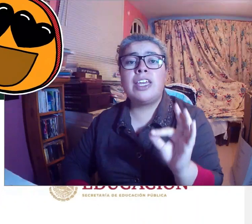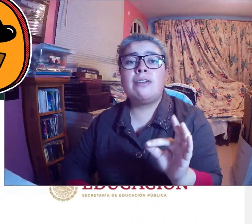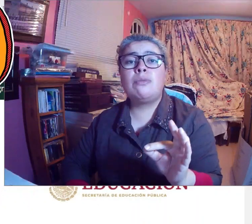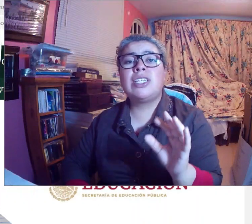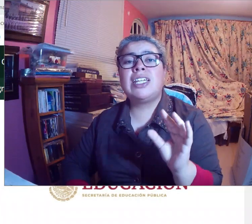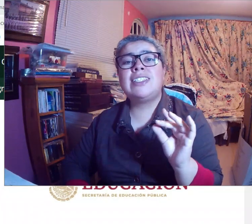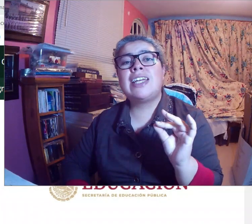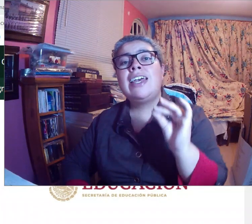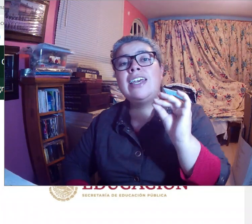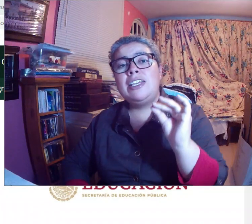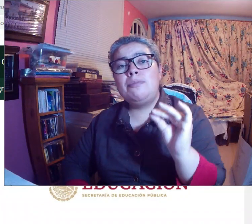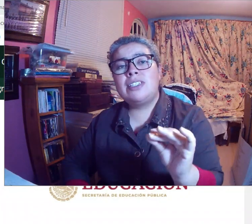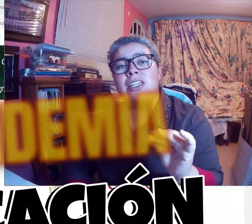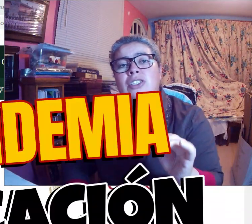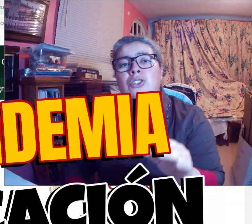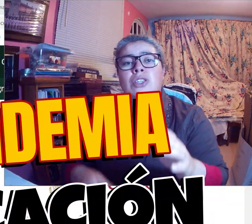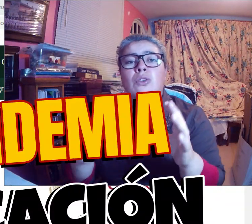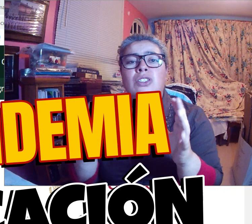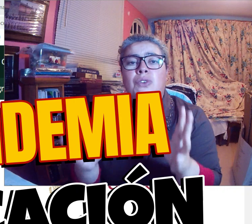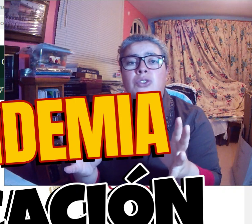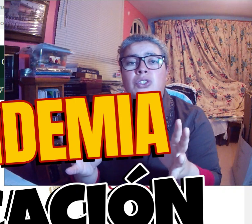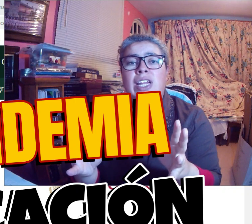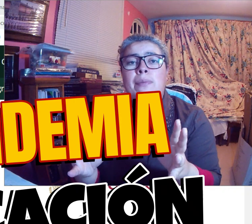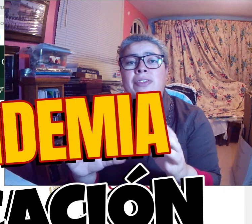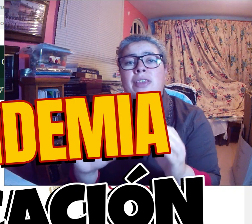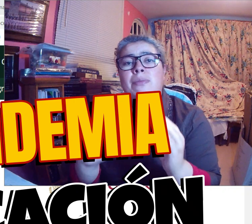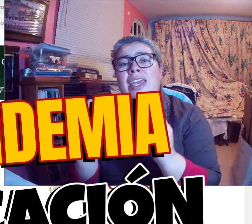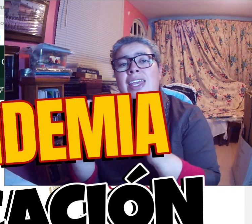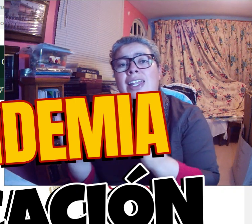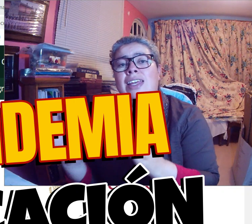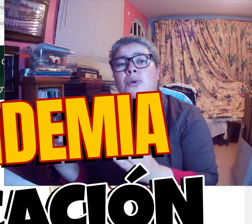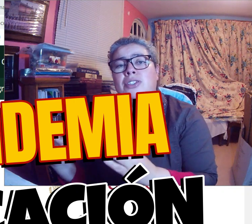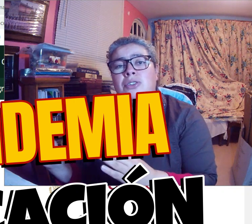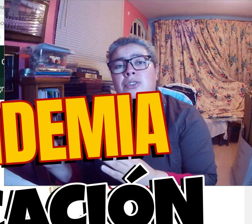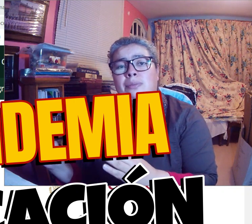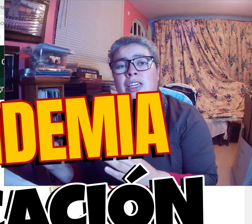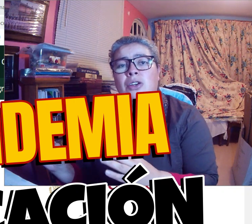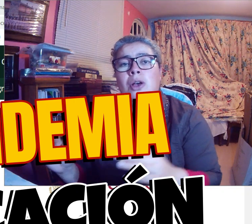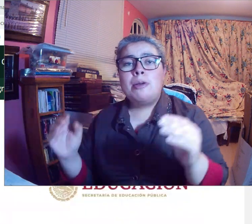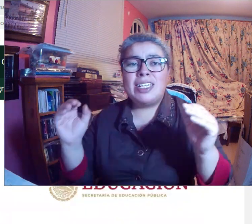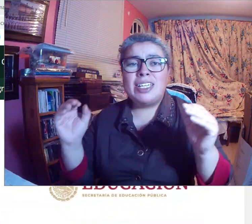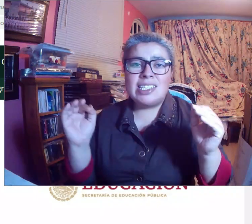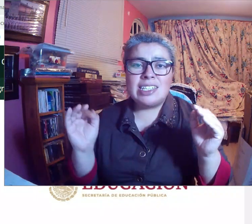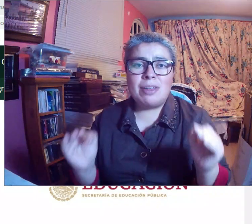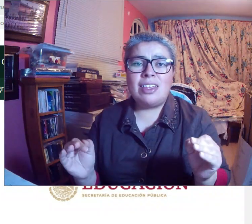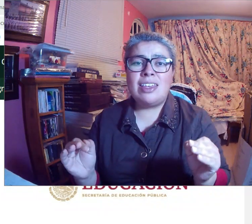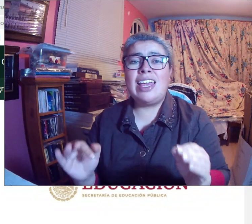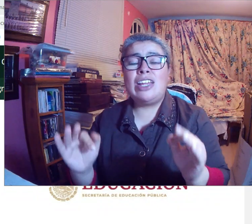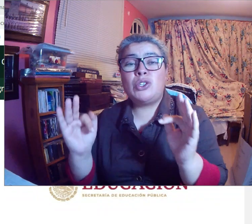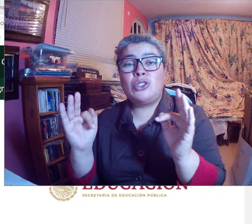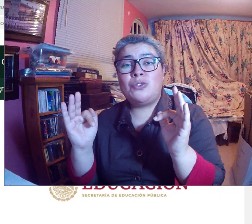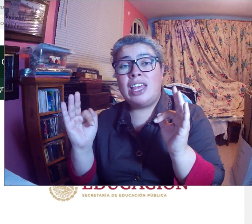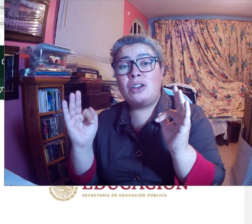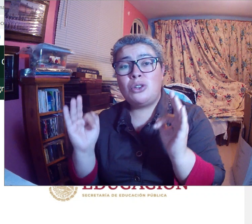de lo que llevamos en esta investigación de los efectos de la pandemia en la educación de México. Precisamente ya